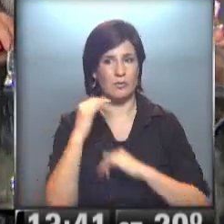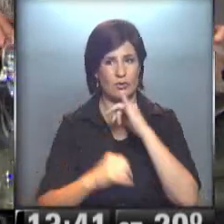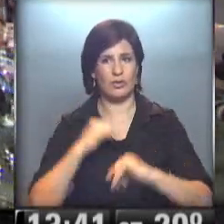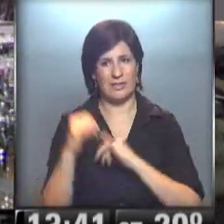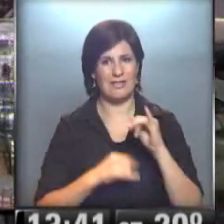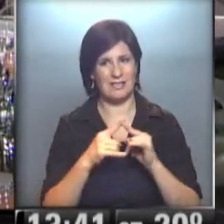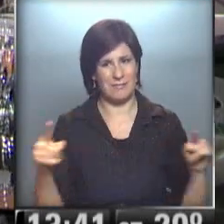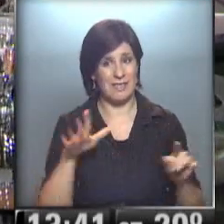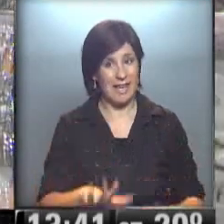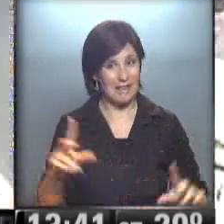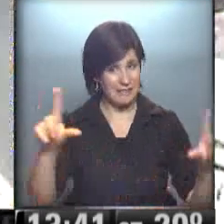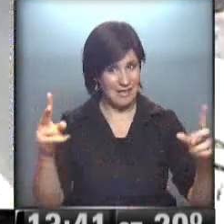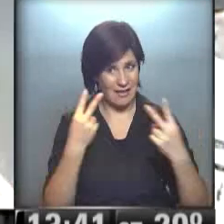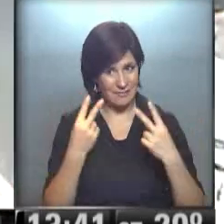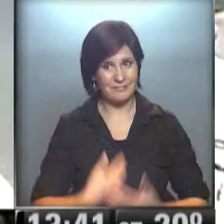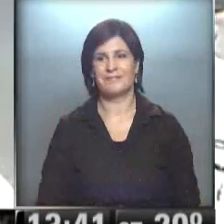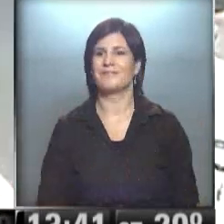en visión 7 no se